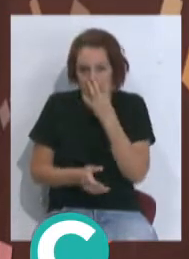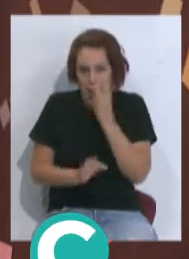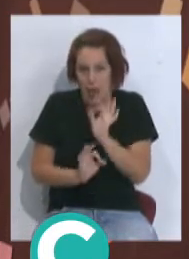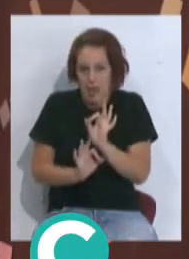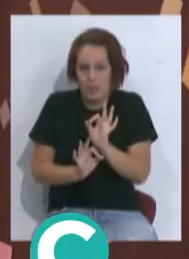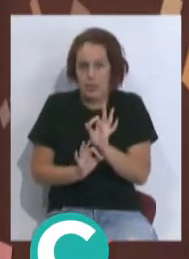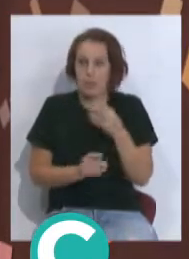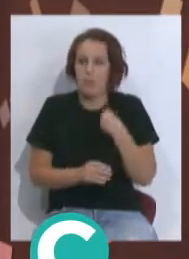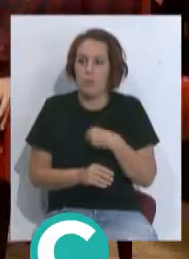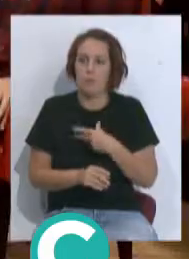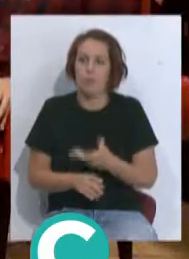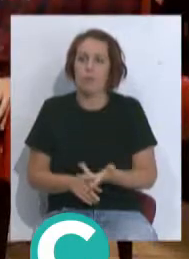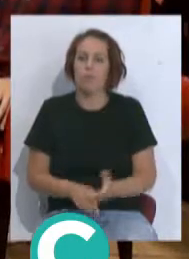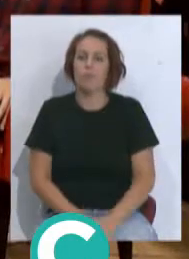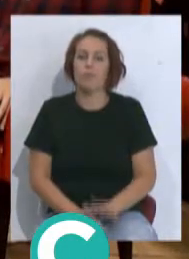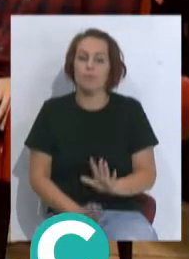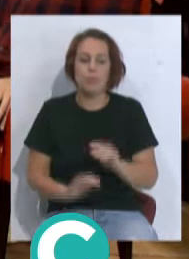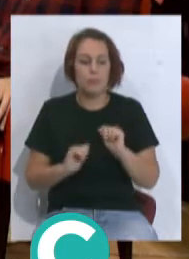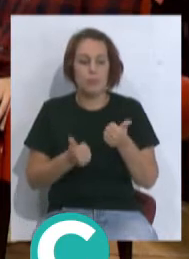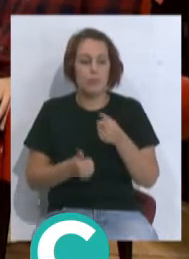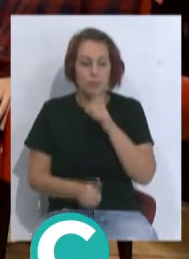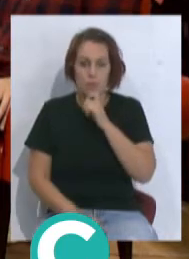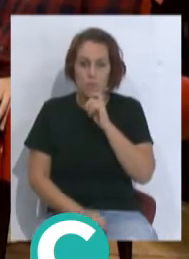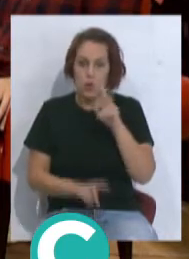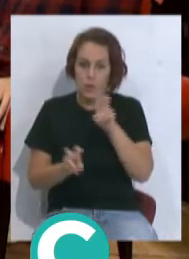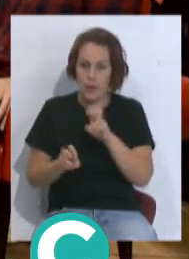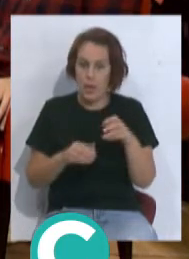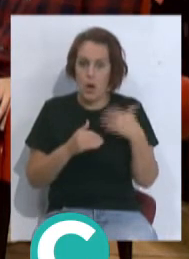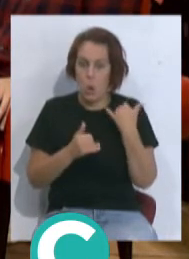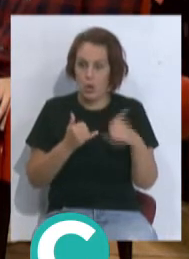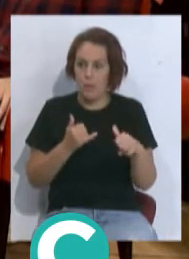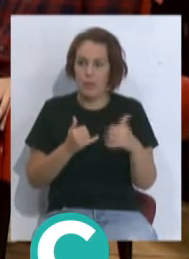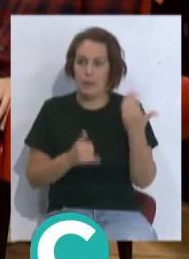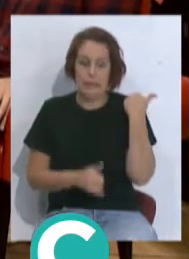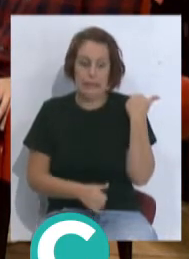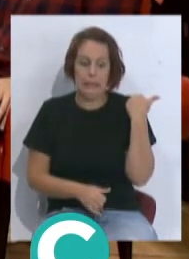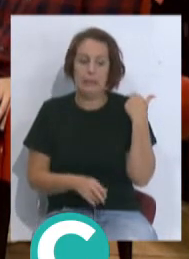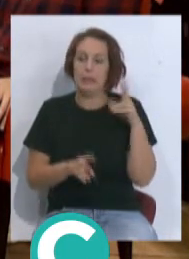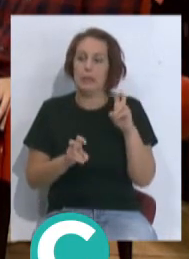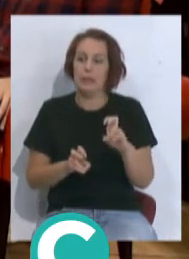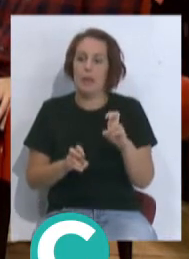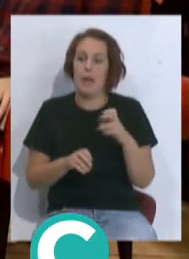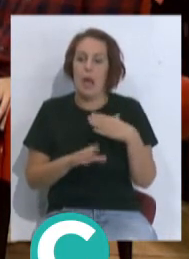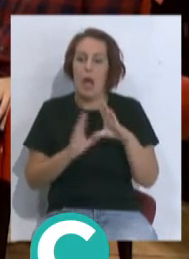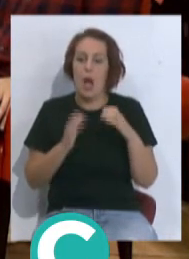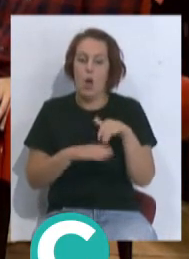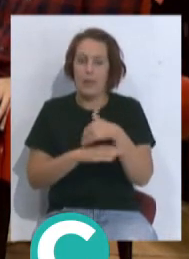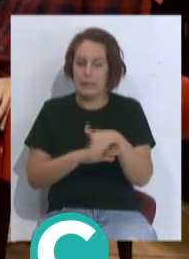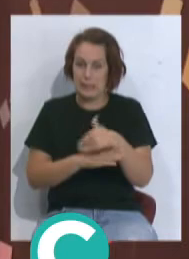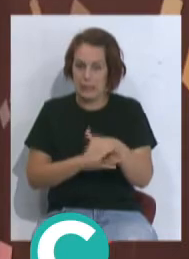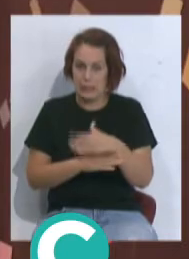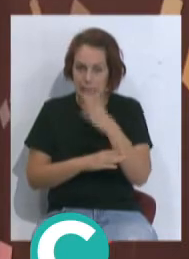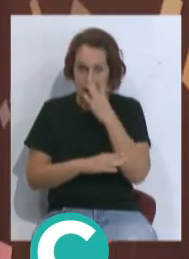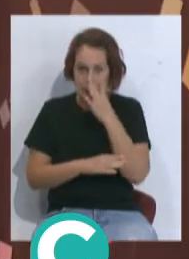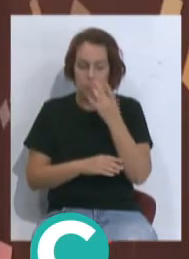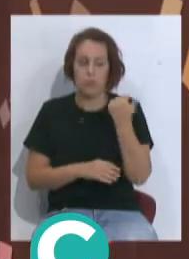es de lo que se trata. Pero sí arrancamos, bueno, pues con las últimas novedades en cuanto a la asamblea de agrupaciones callejeras, que ya, bueno, por